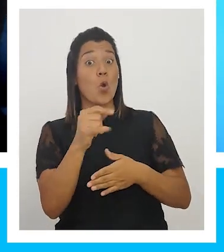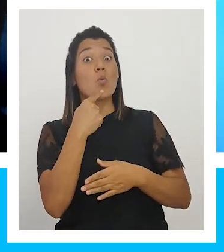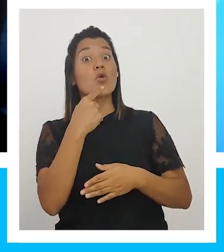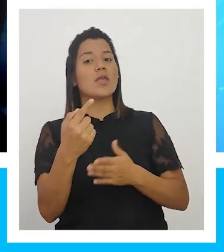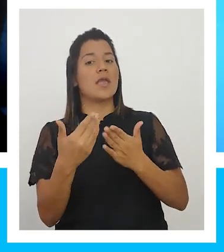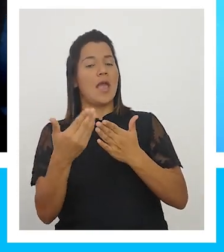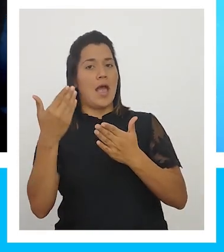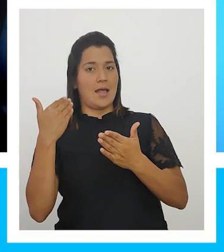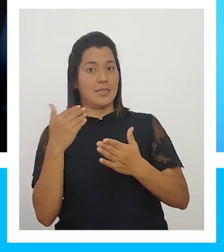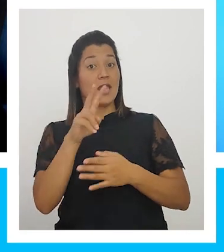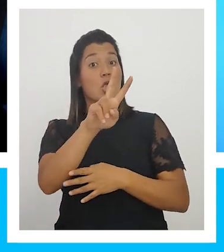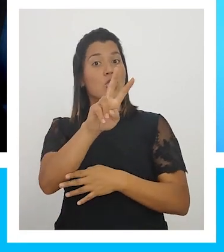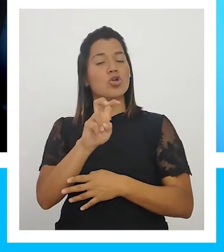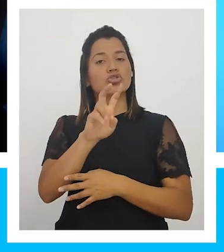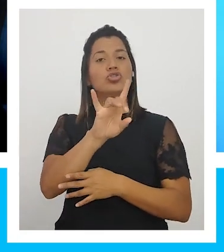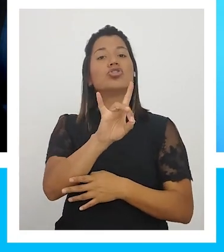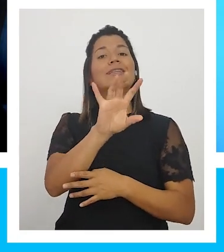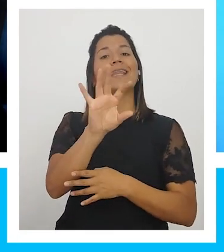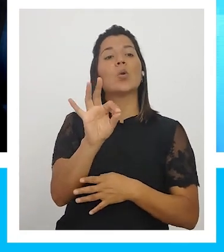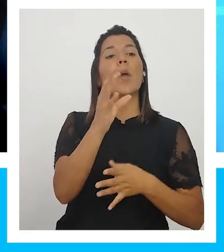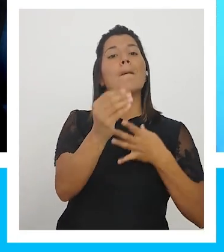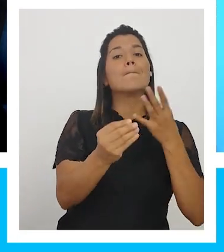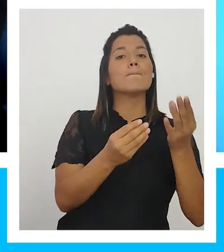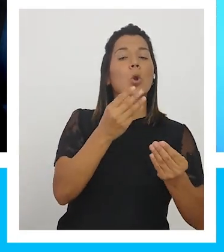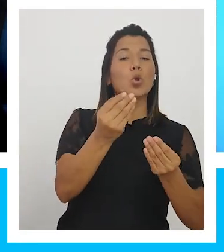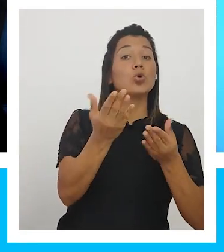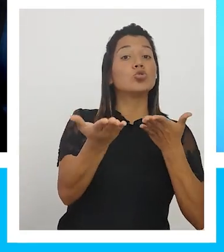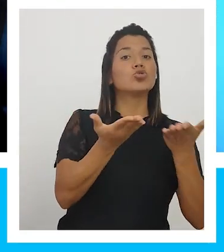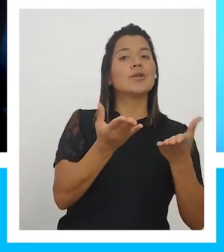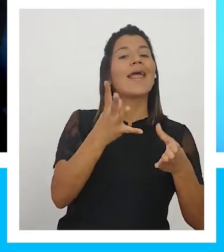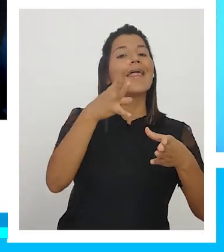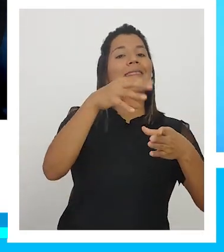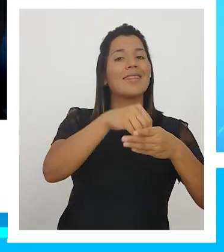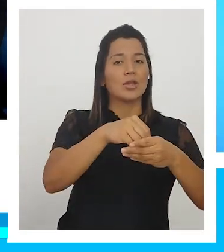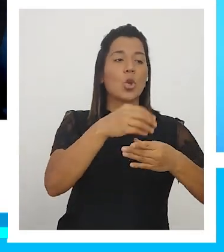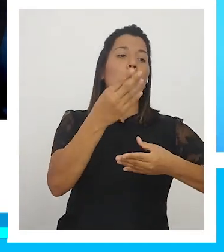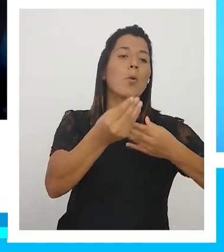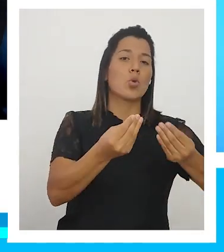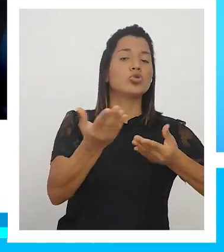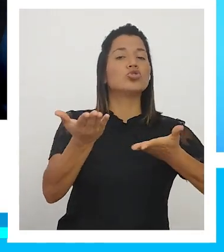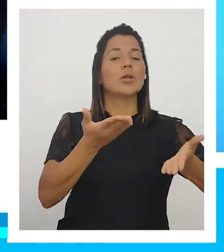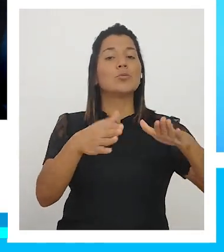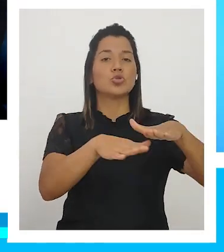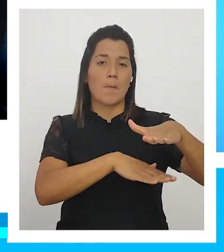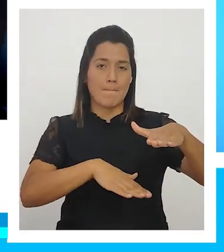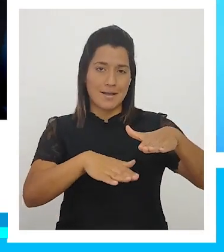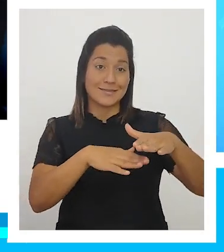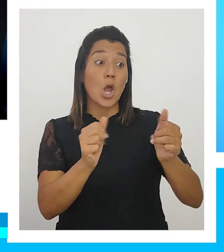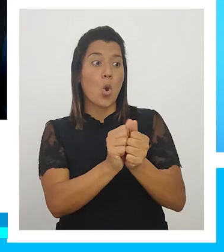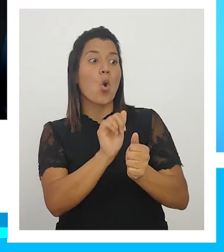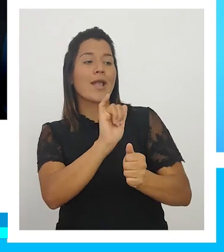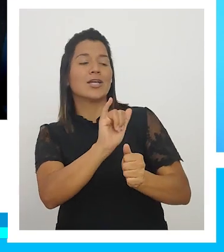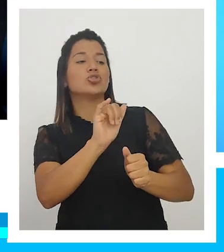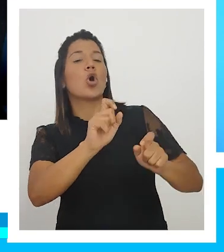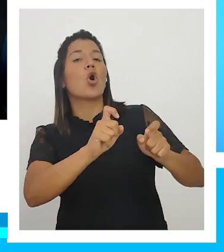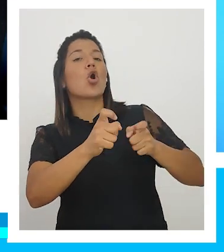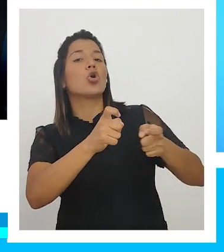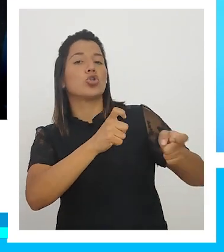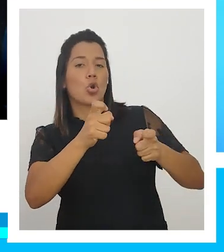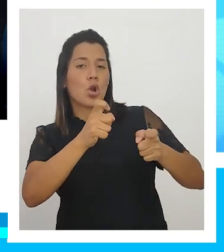y servicios que componen la canasta con la cual se mide el índice de precios al consumidor, ¿verdad?, que es lo que determina cuánto fue la